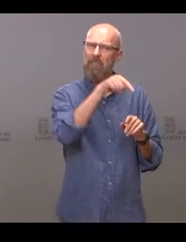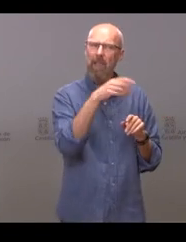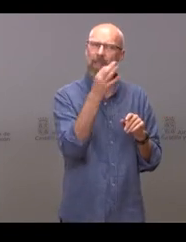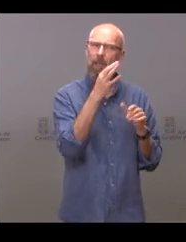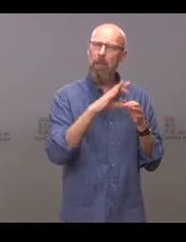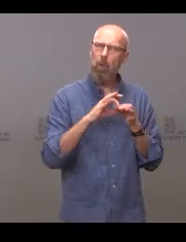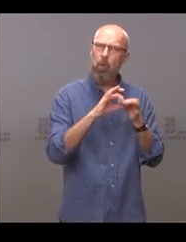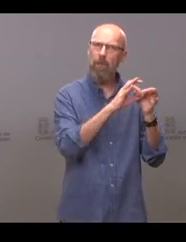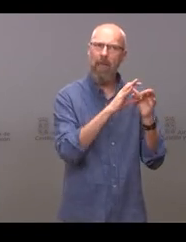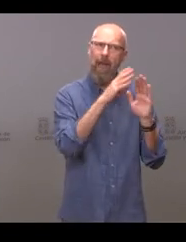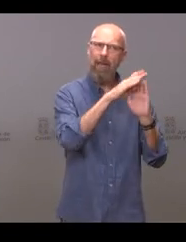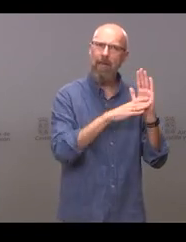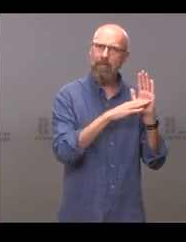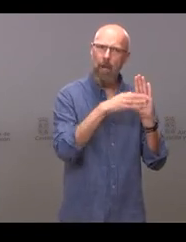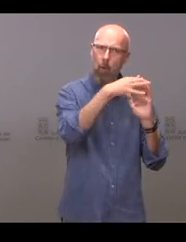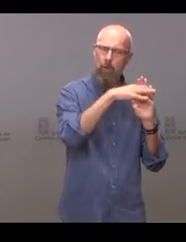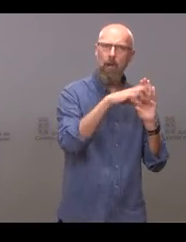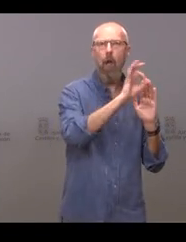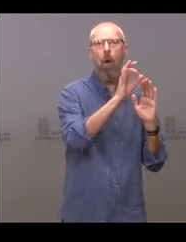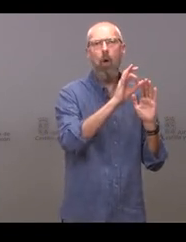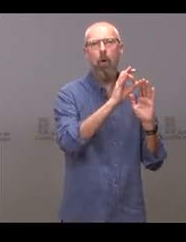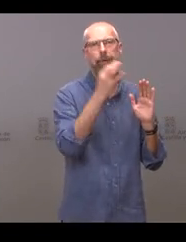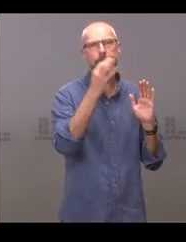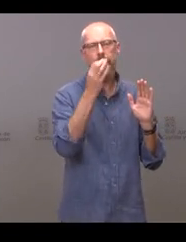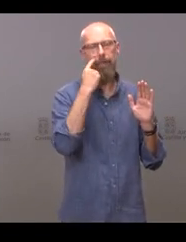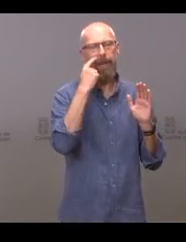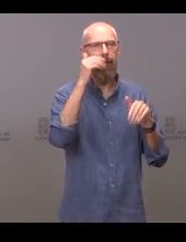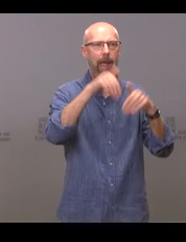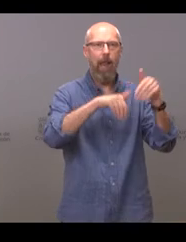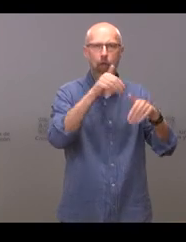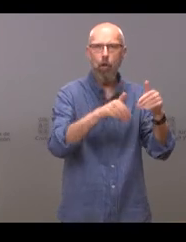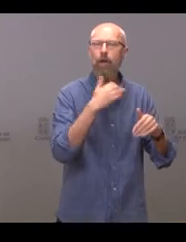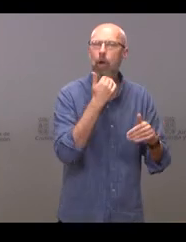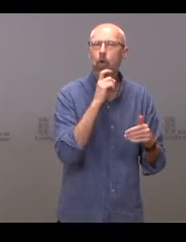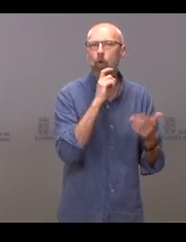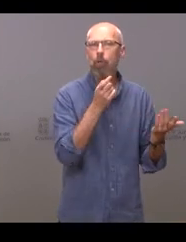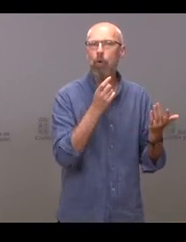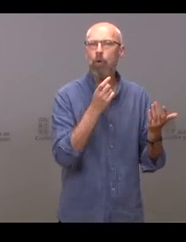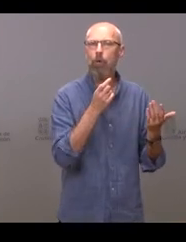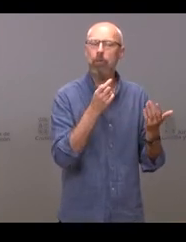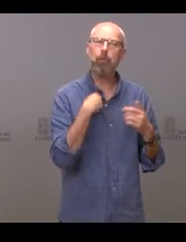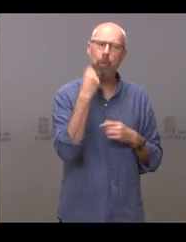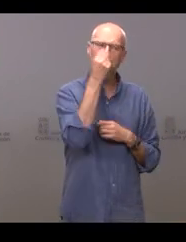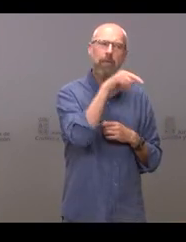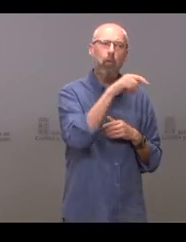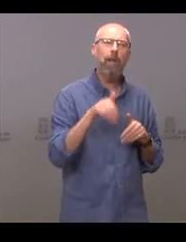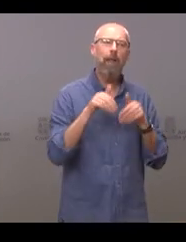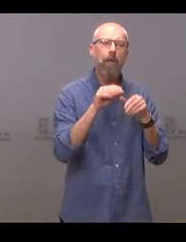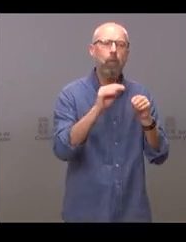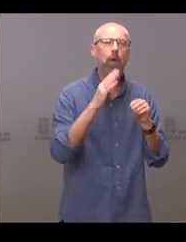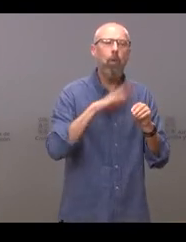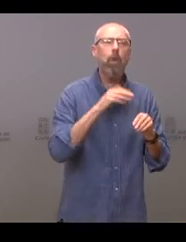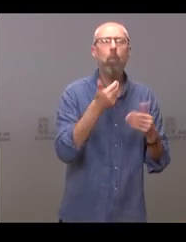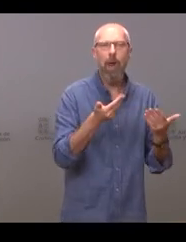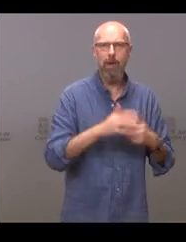una lista unitaria o si se va a tener que ir a primarias el proceso y cuál es el candidato del presidente para presidir el ppn